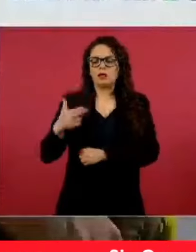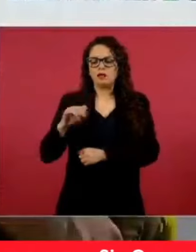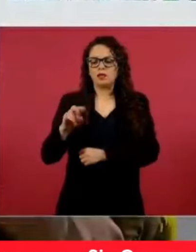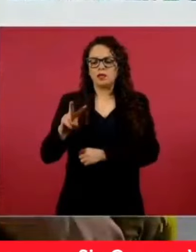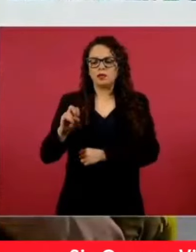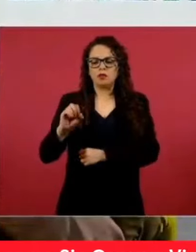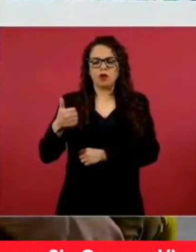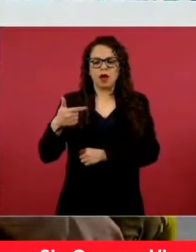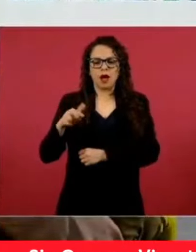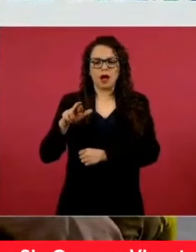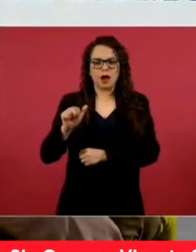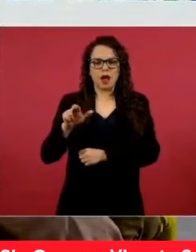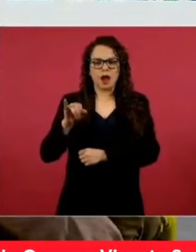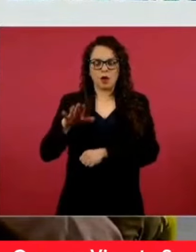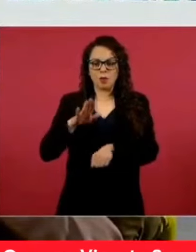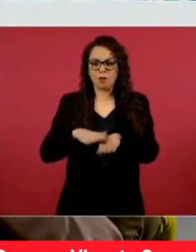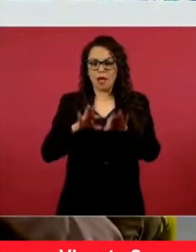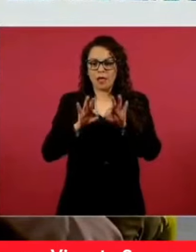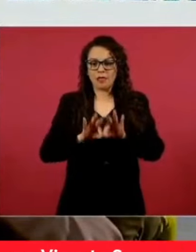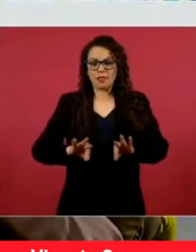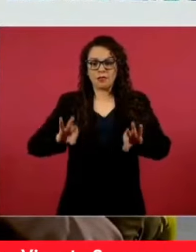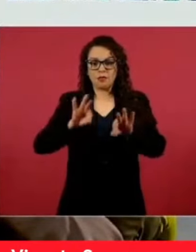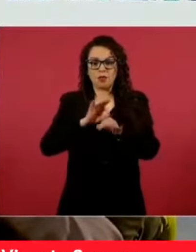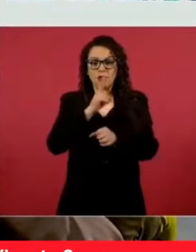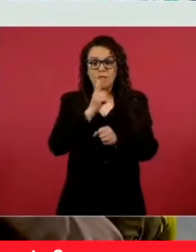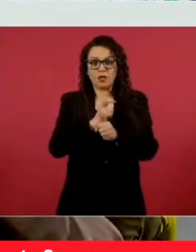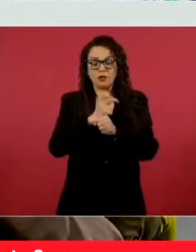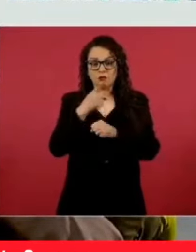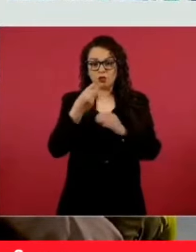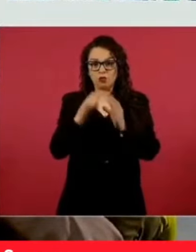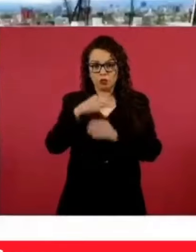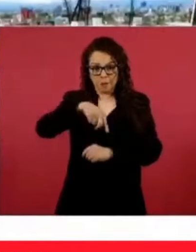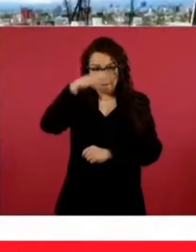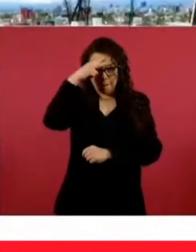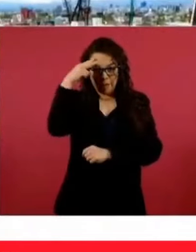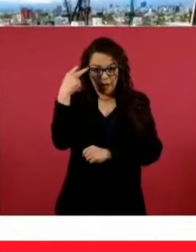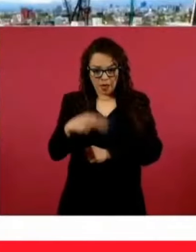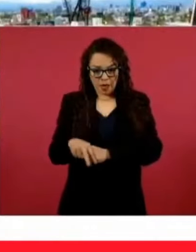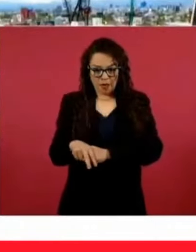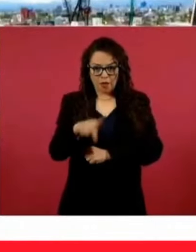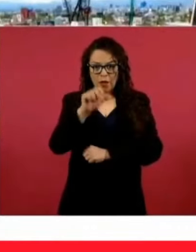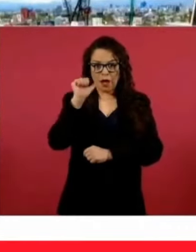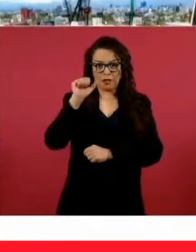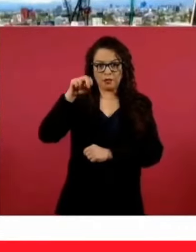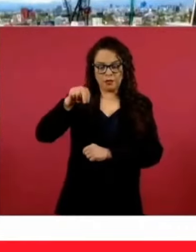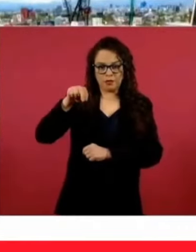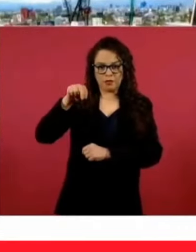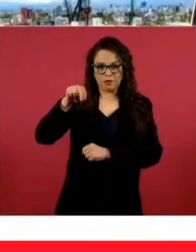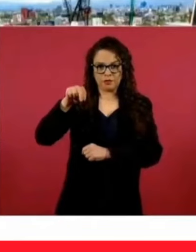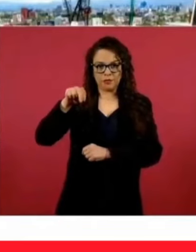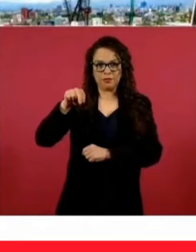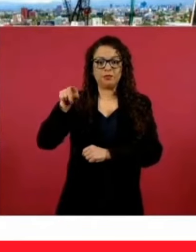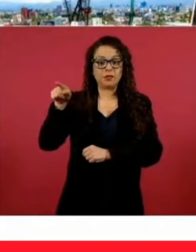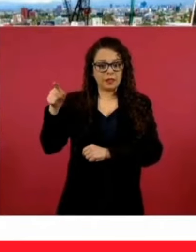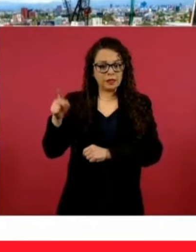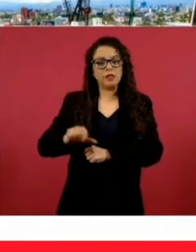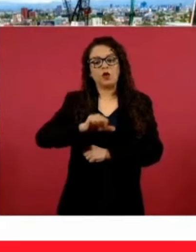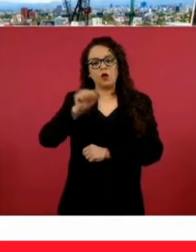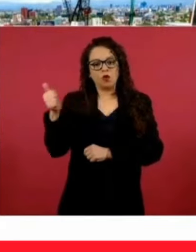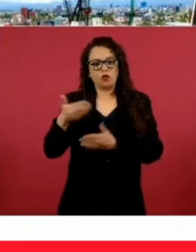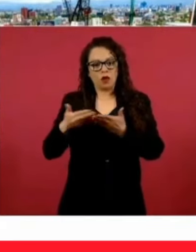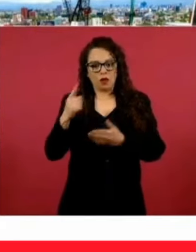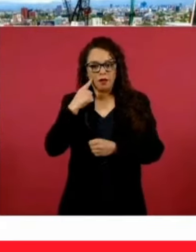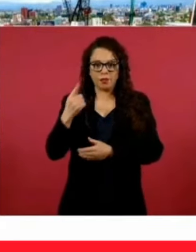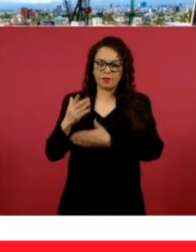importante que es el segundo archivo más importante a nivel nacional después del archivo general de la nación el archivo Agrario